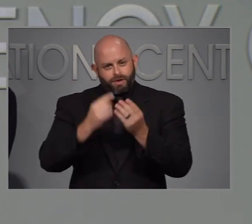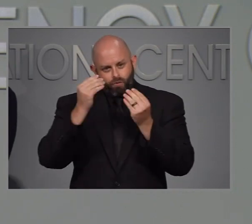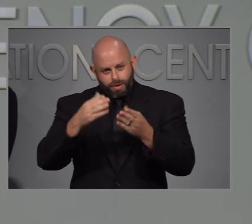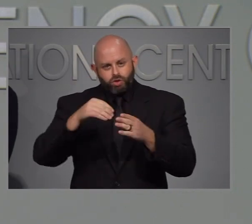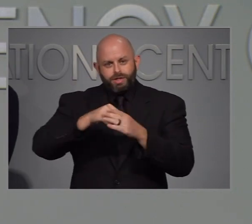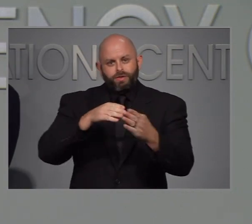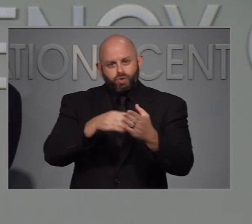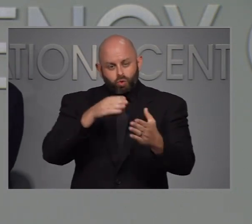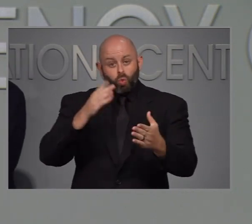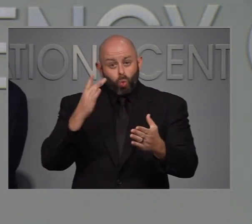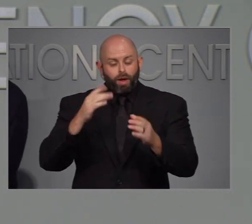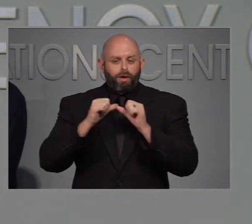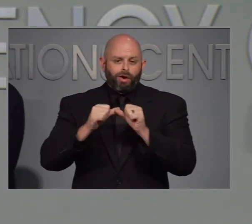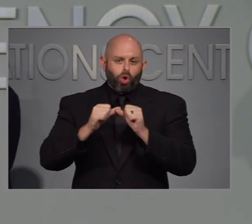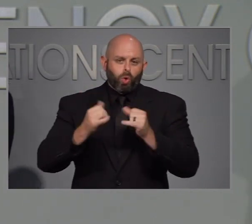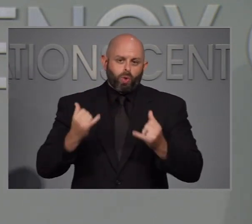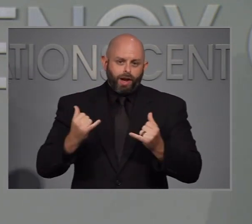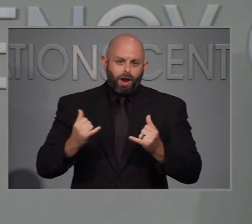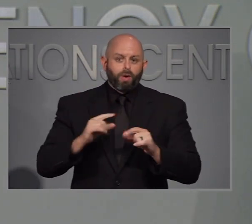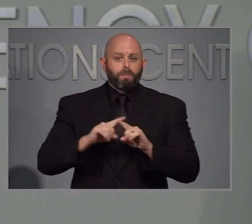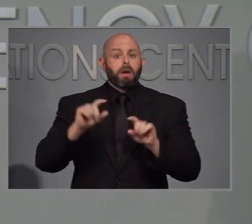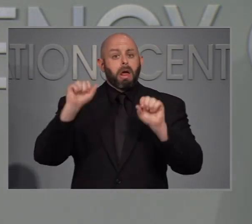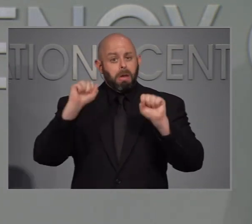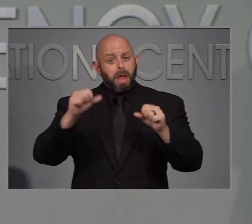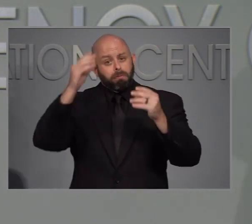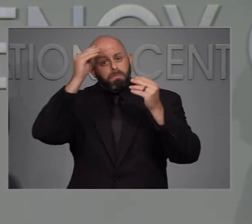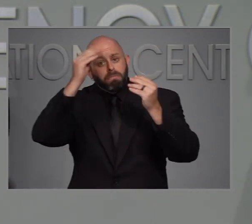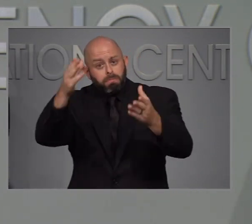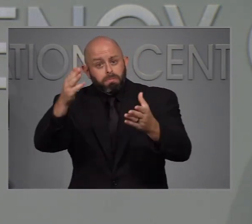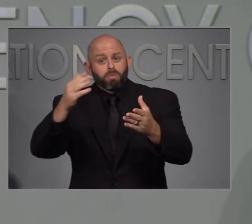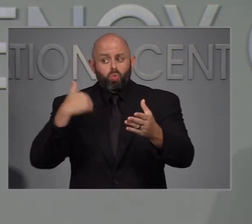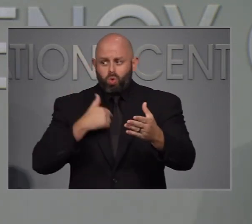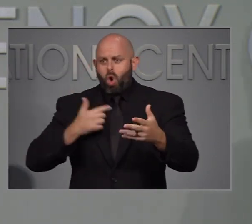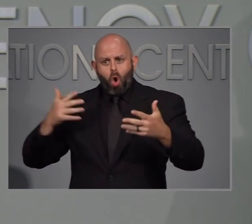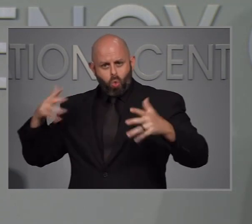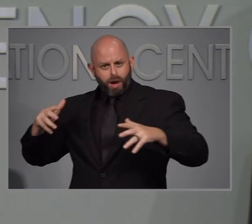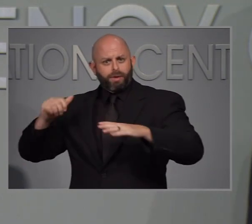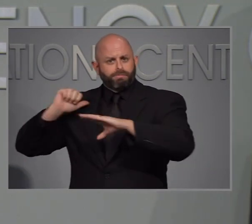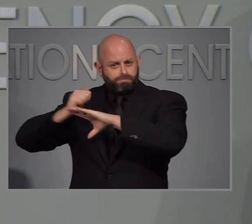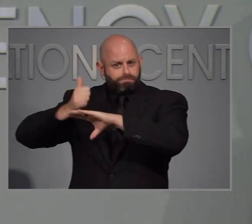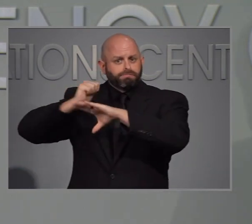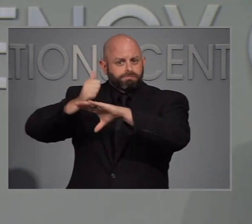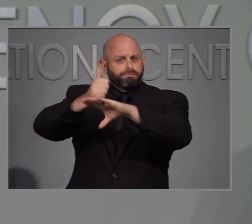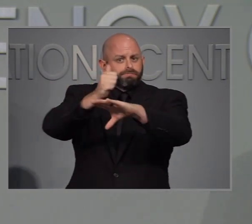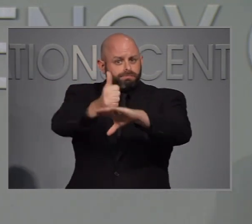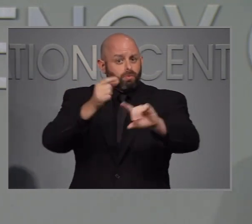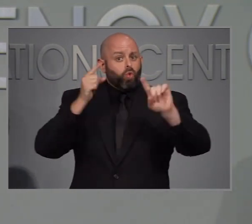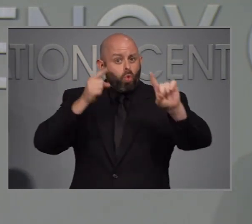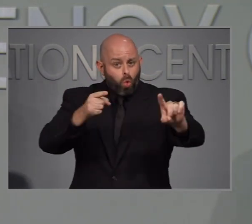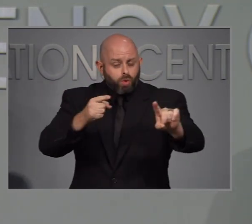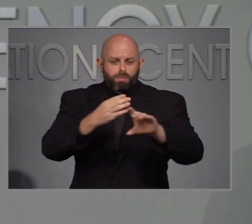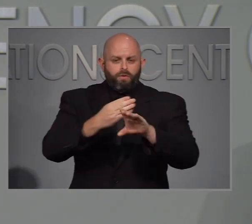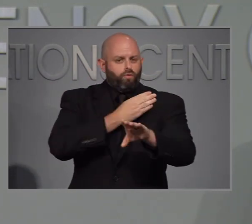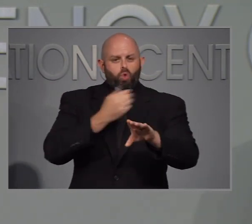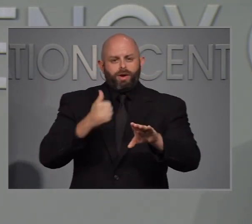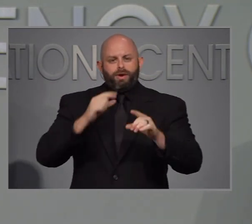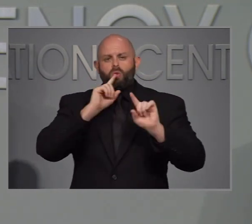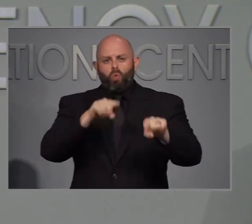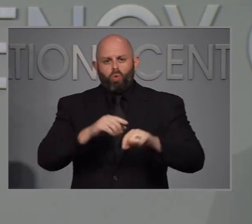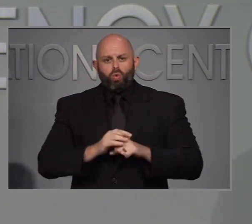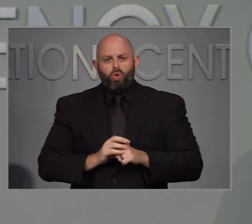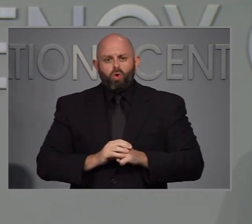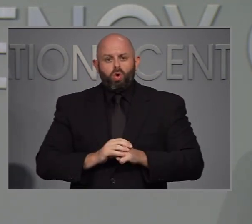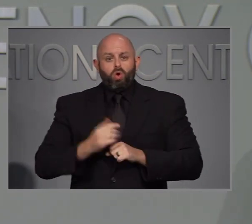la demanda, pero sí puedo darle información relativa a nuestros esfuerzos que ya están en curso en